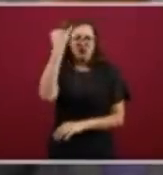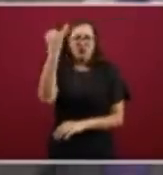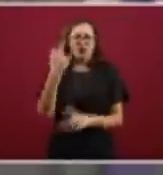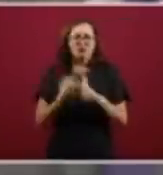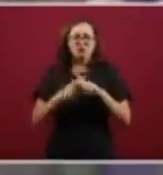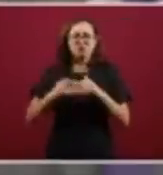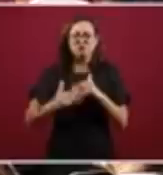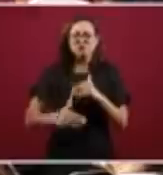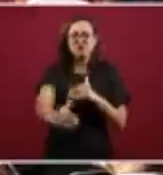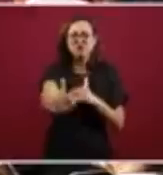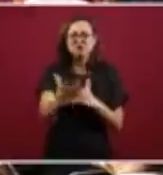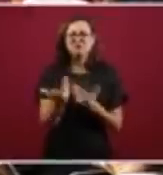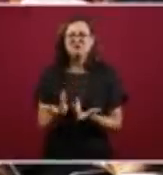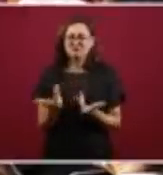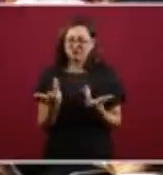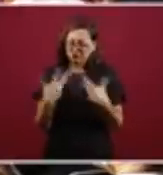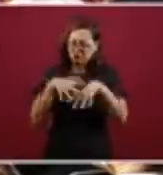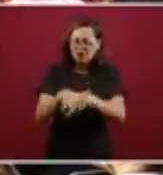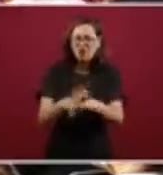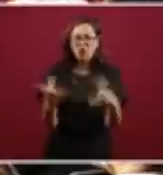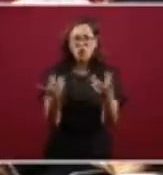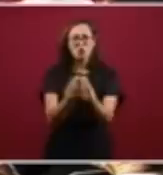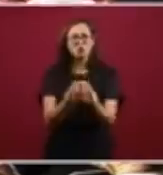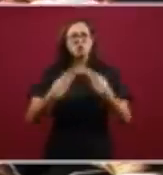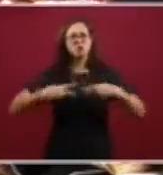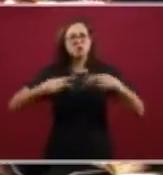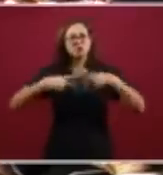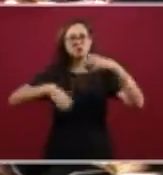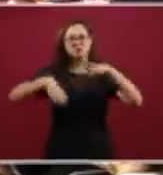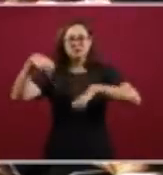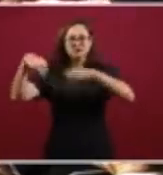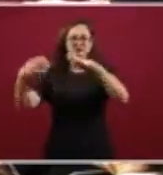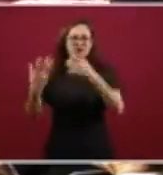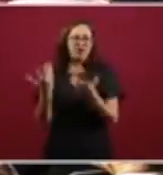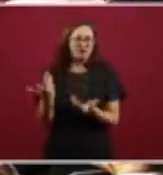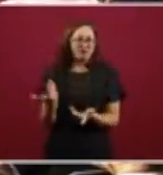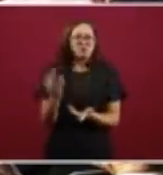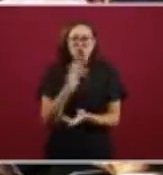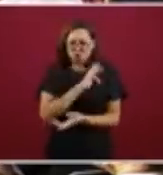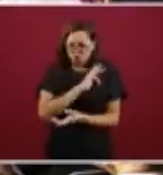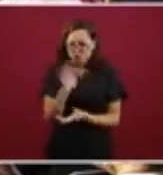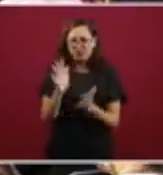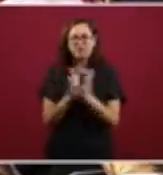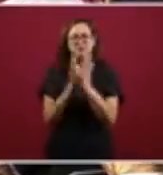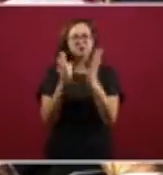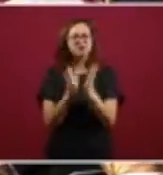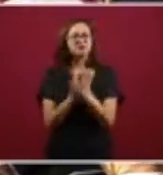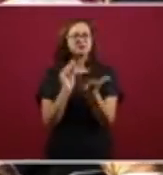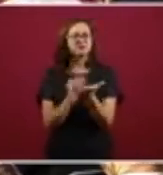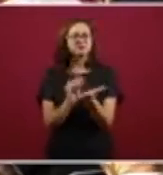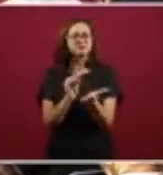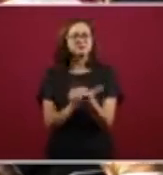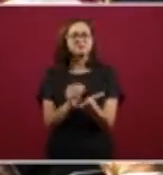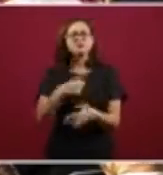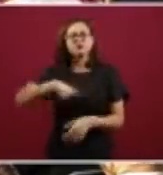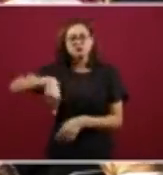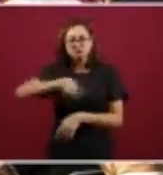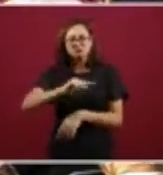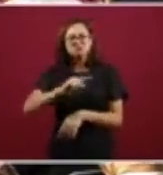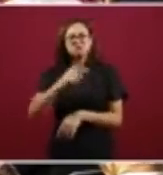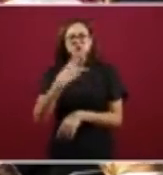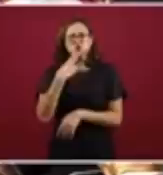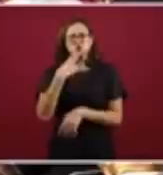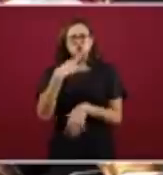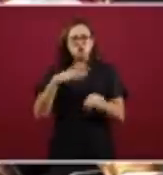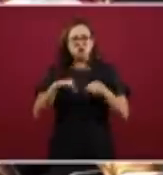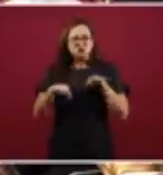que involucre también a los adultos muy mayores, sean útiles,